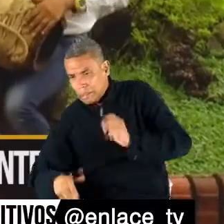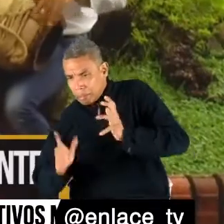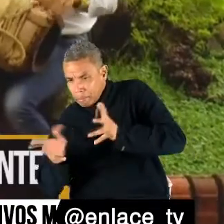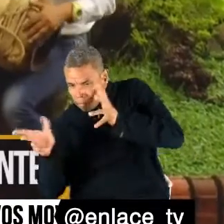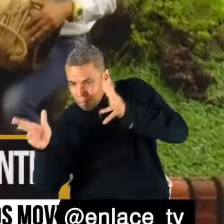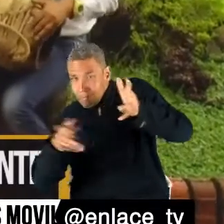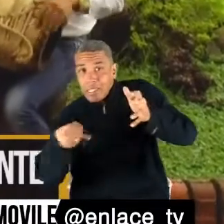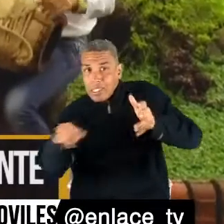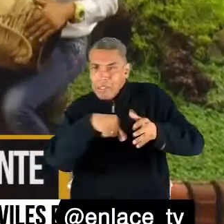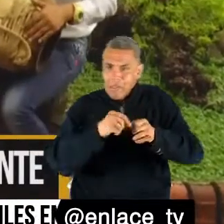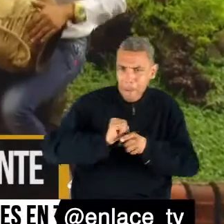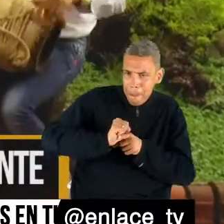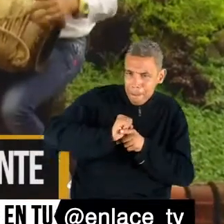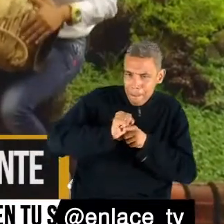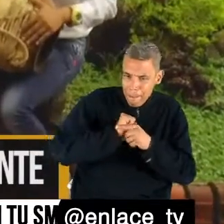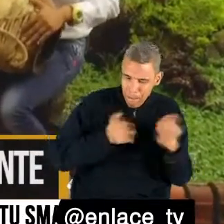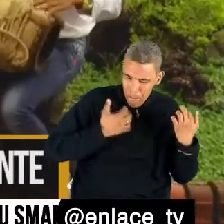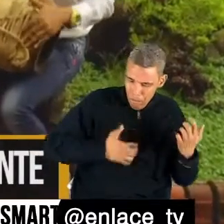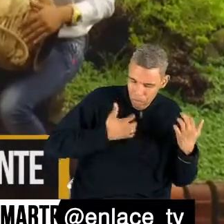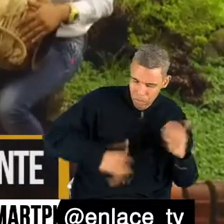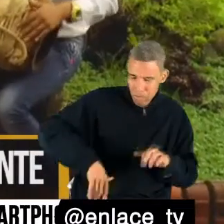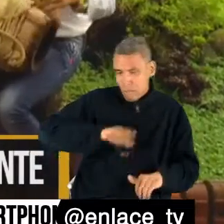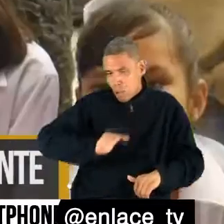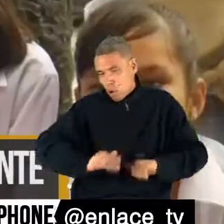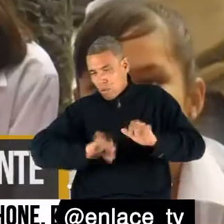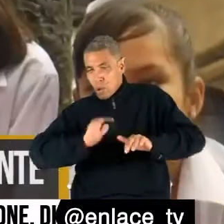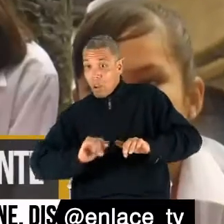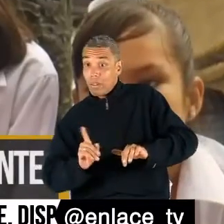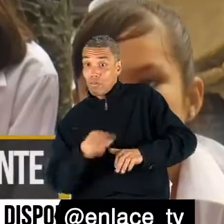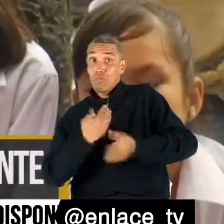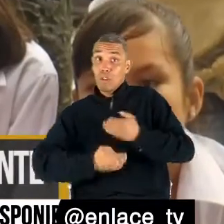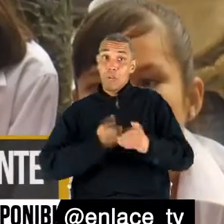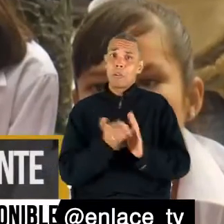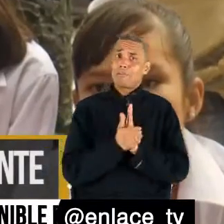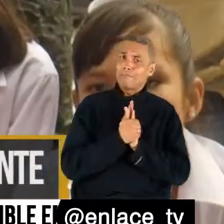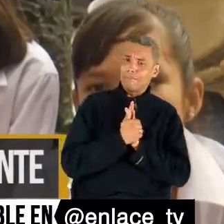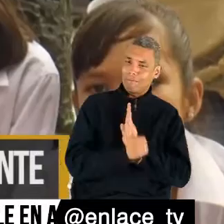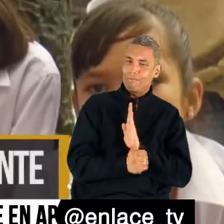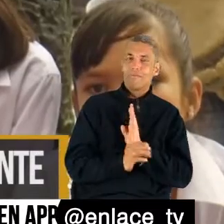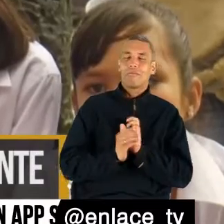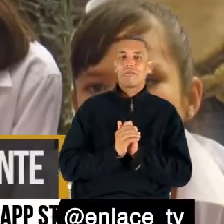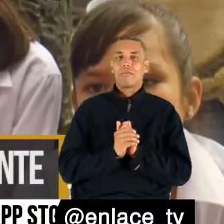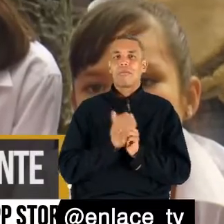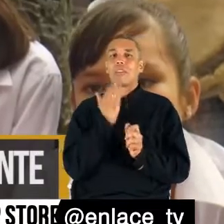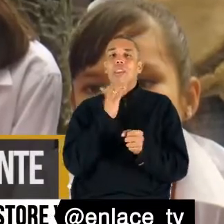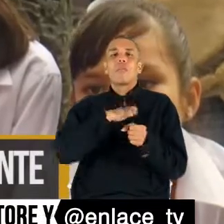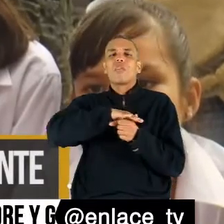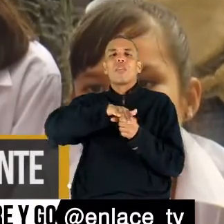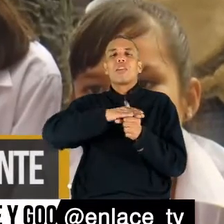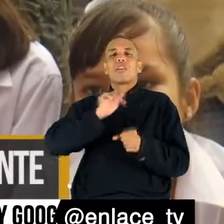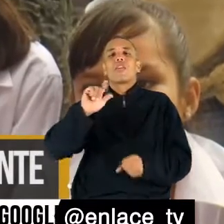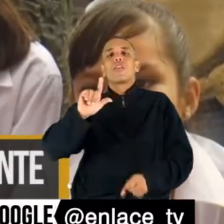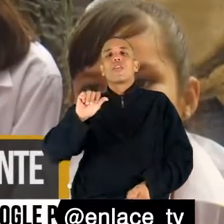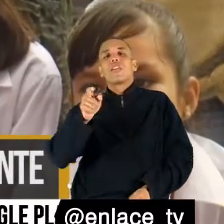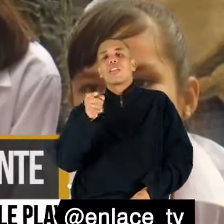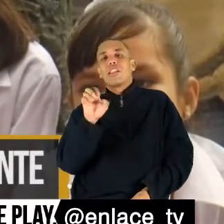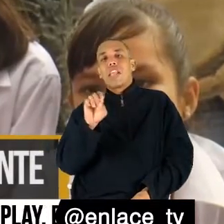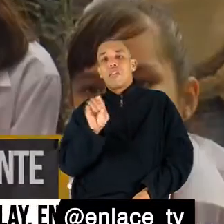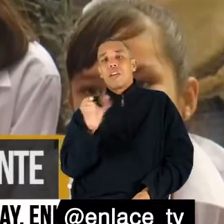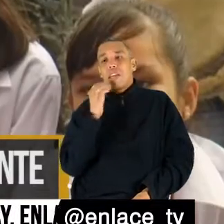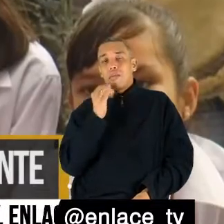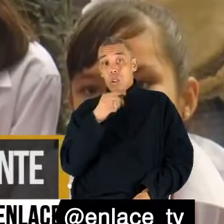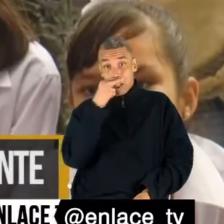esto que se está haciendo con ellos. Aproximadamente nosotros tenemos en el barrio Los Lagos 19 niños, y en el colegio Camilo,